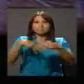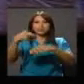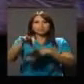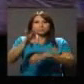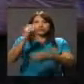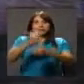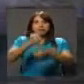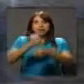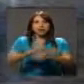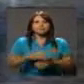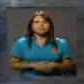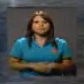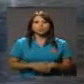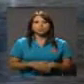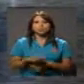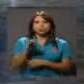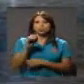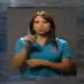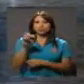Don Oscar López.